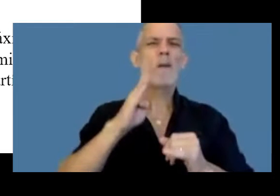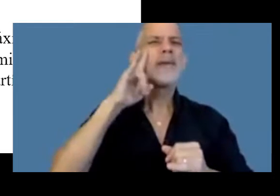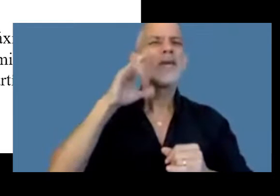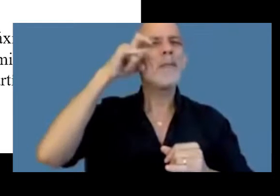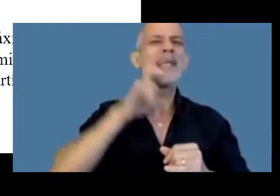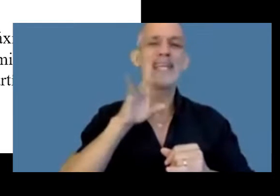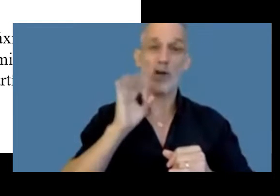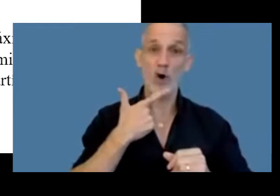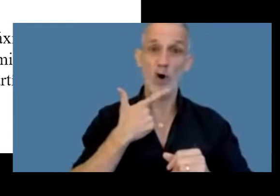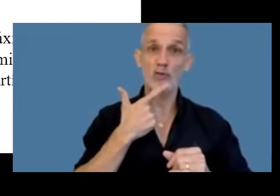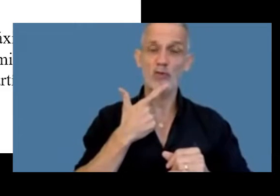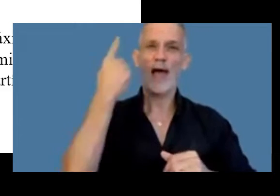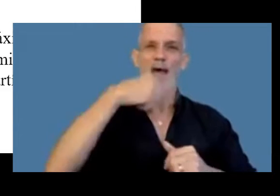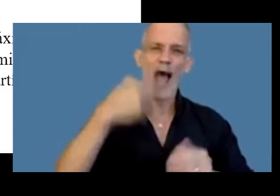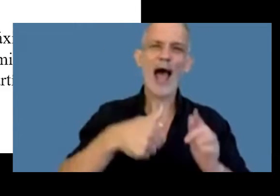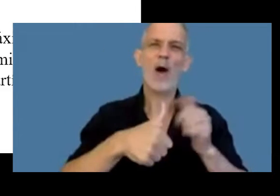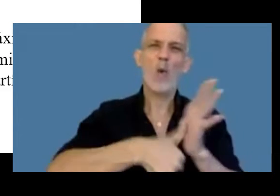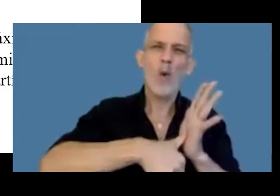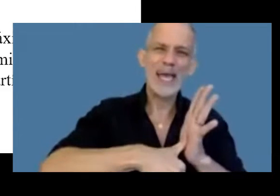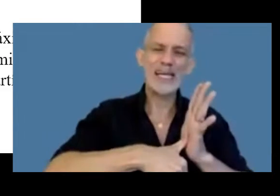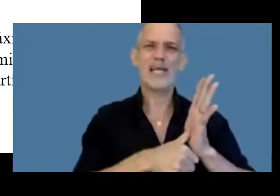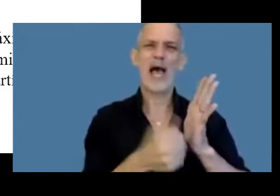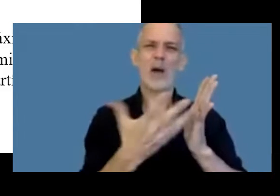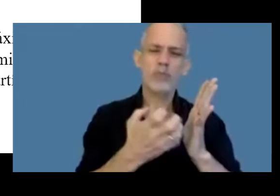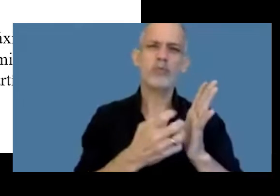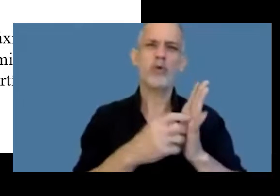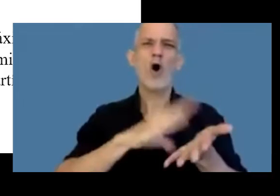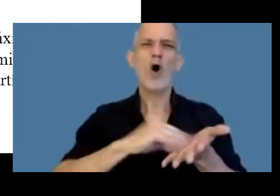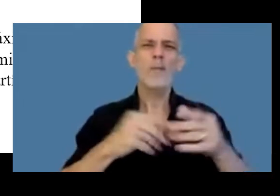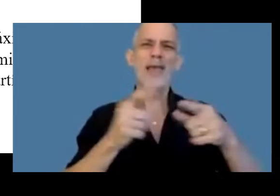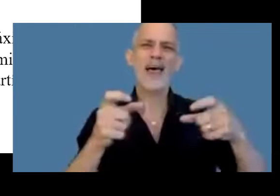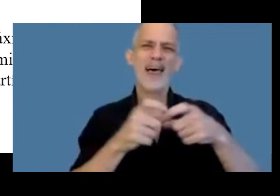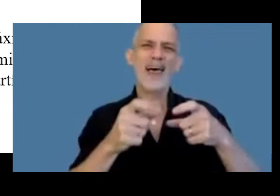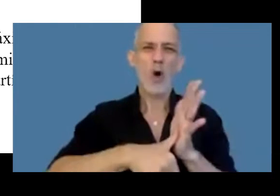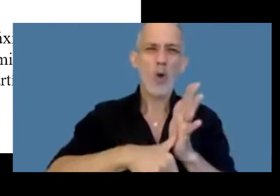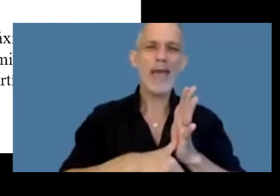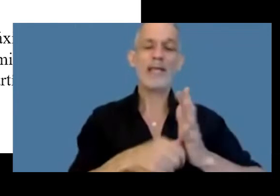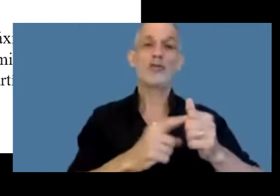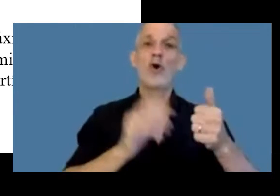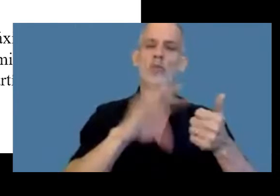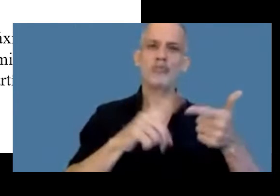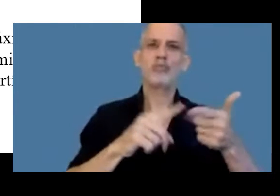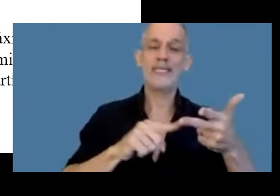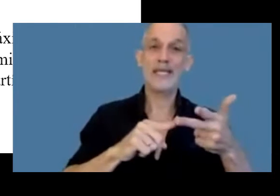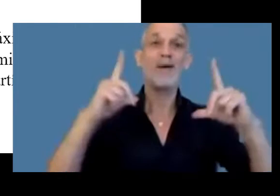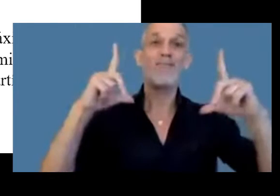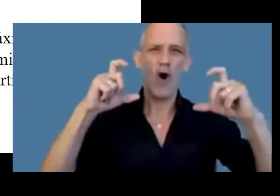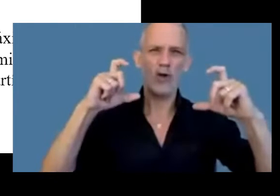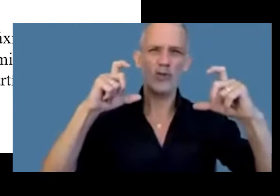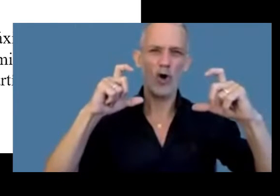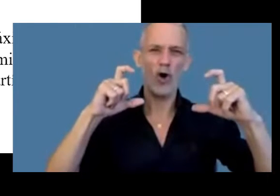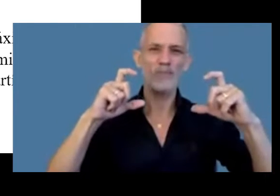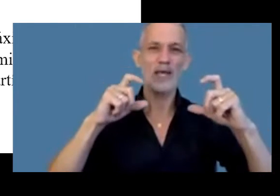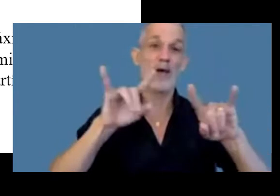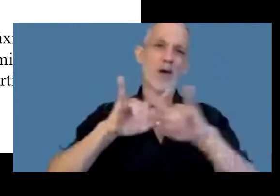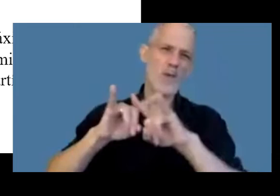de registrar la huella dactilar, la copia del documento de identidad y de sacarse la foto web que queda en